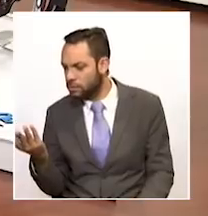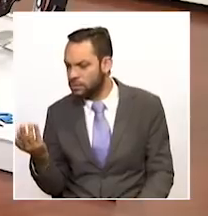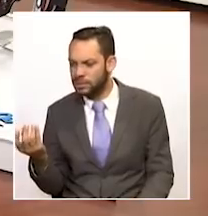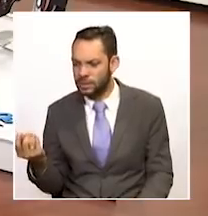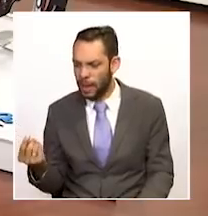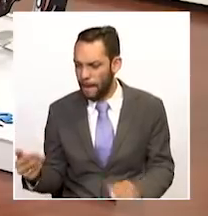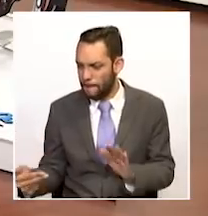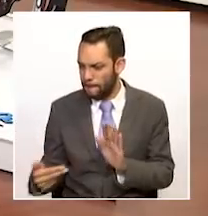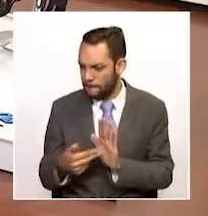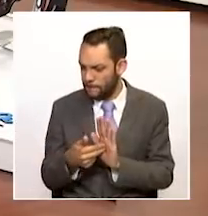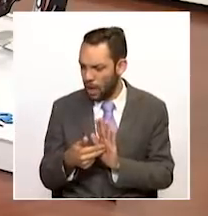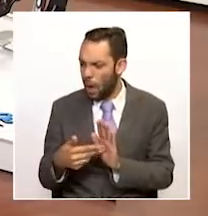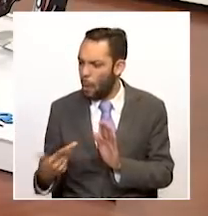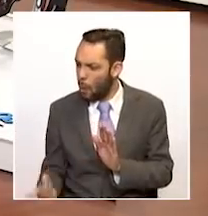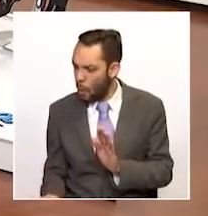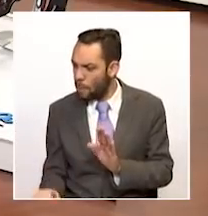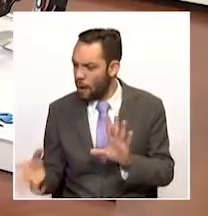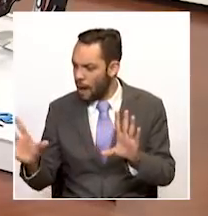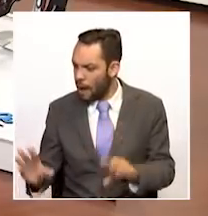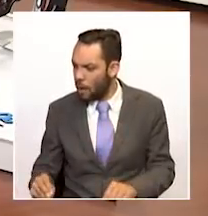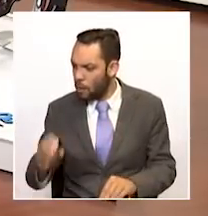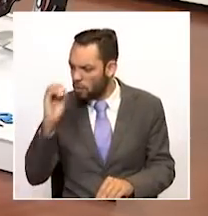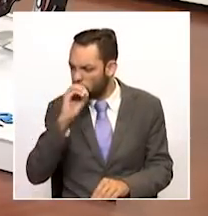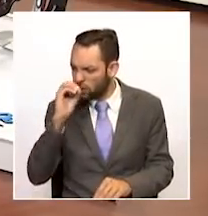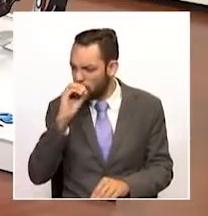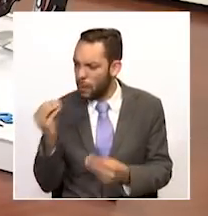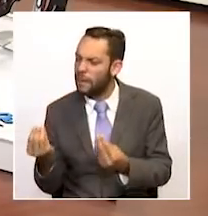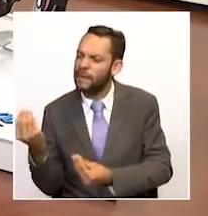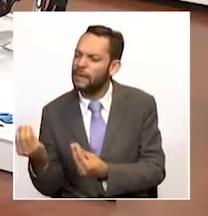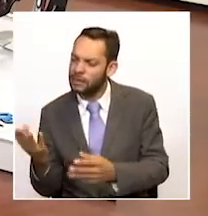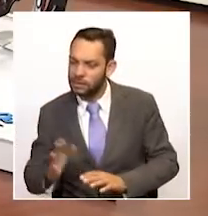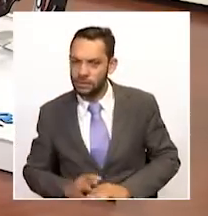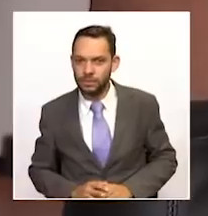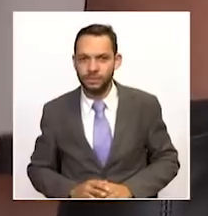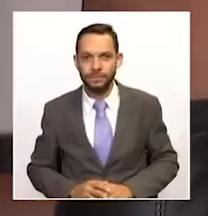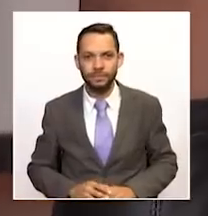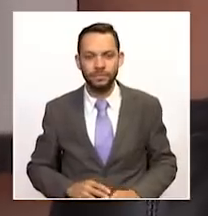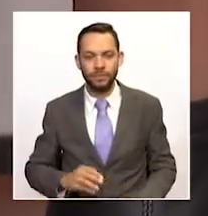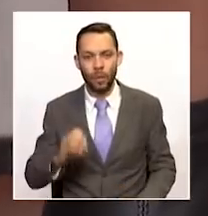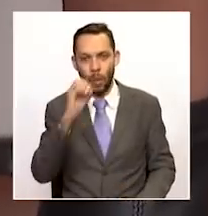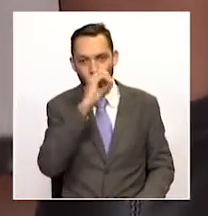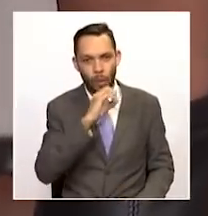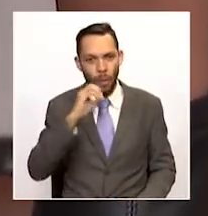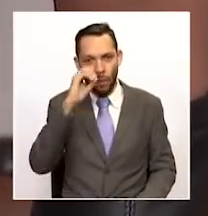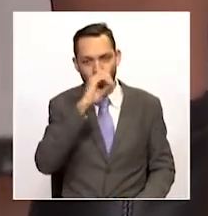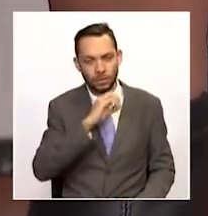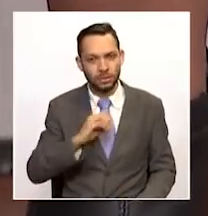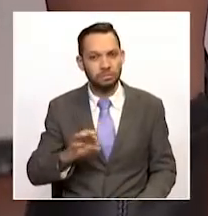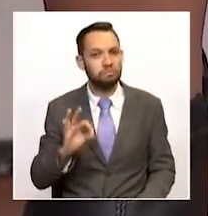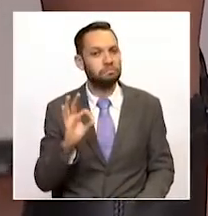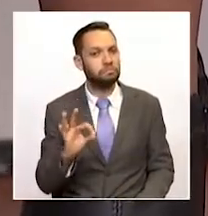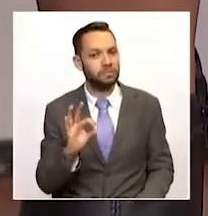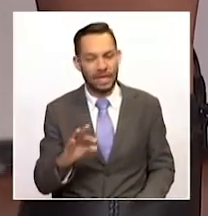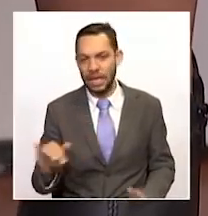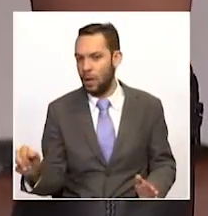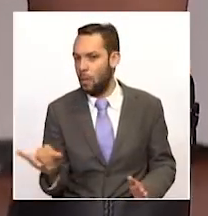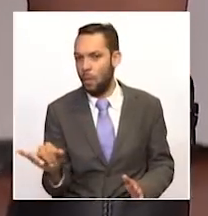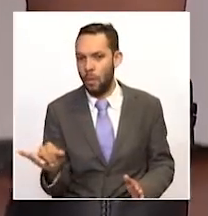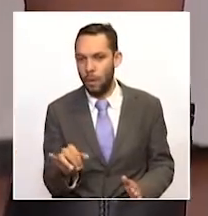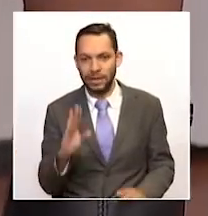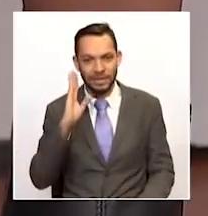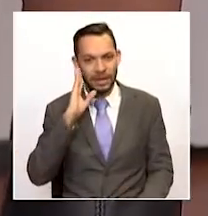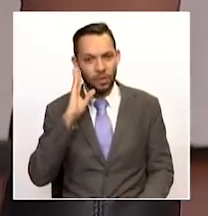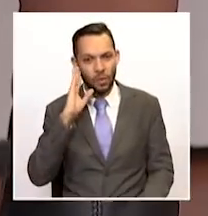funciona si eso se te acaba el oxígeno buenas oxígeno es súper bueno es un oxígeno que se carga como un celular yo leo